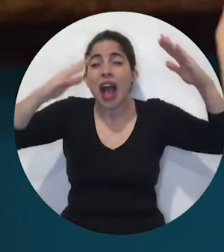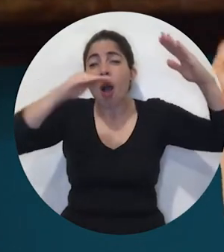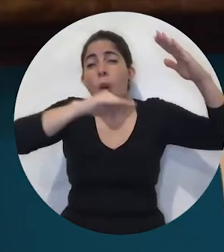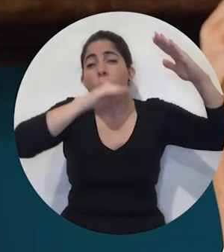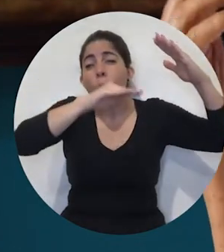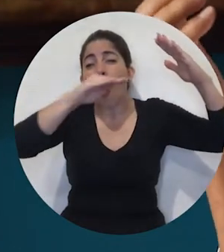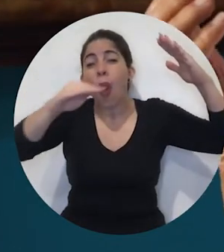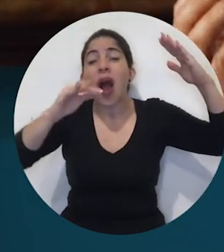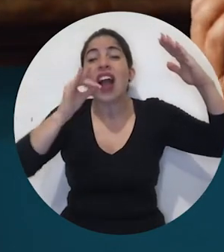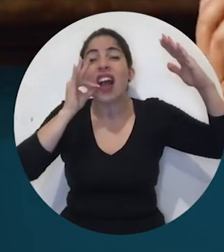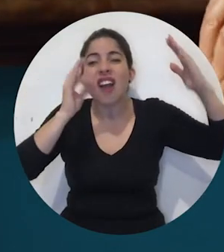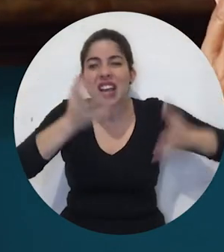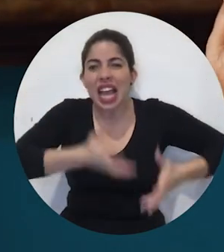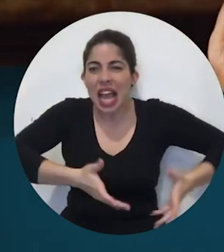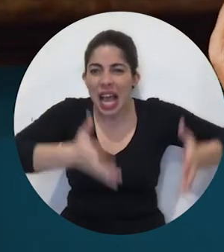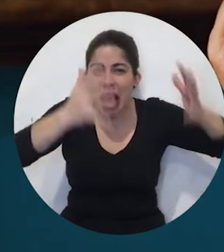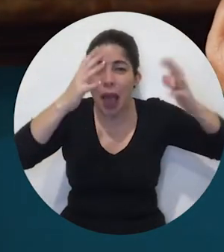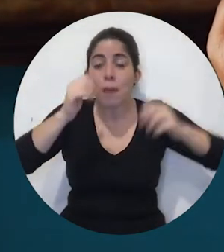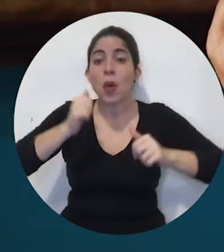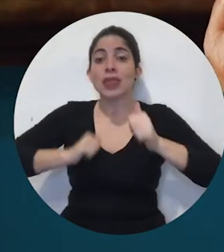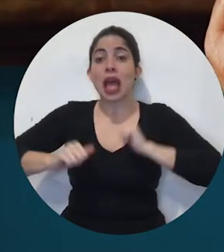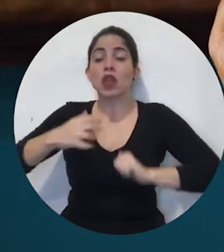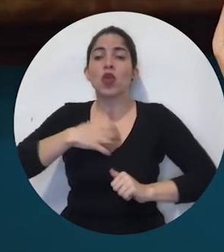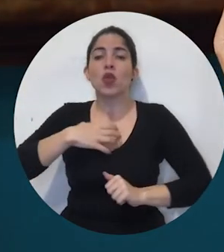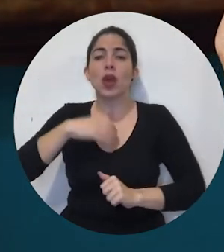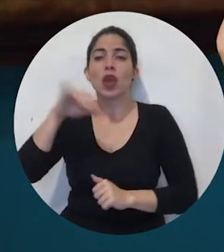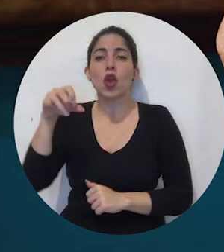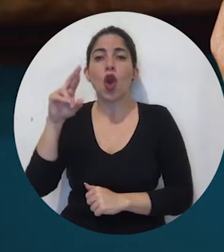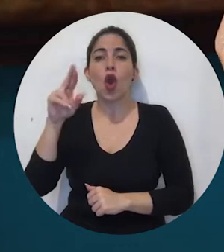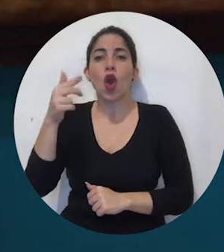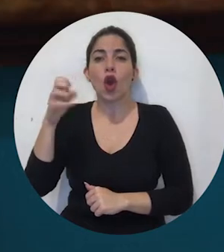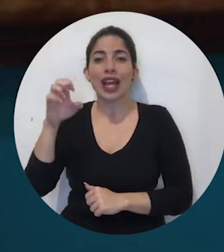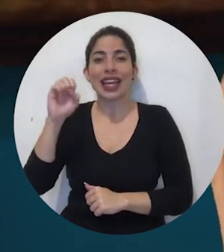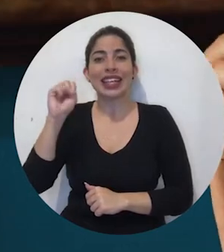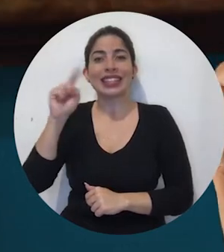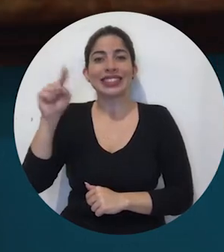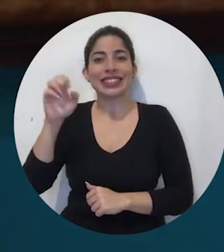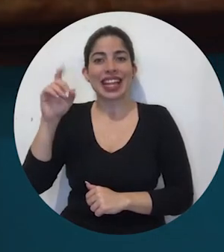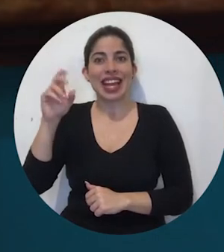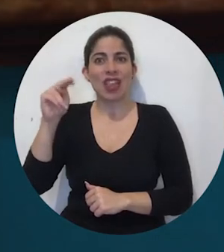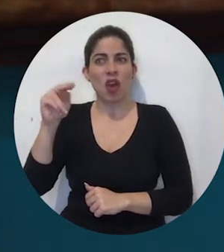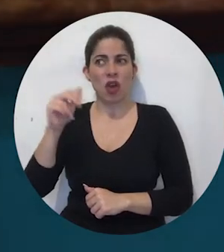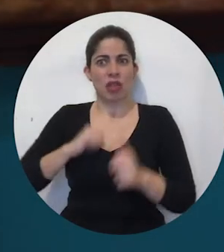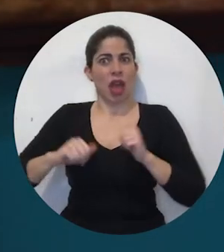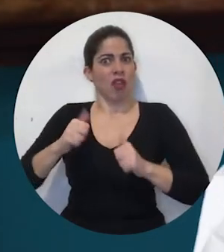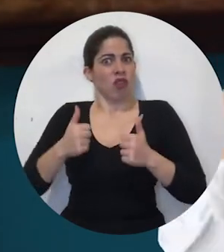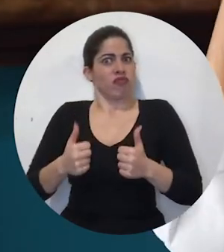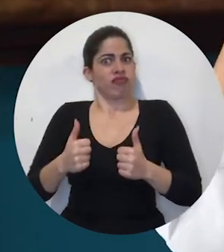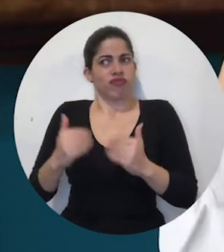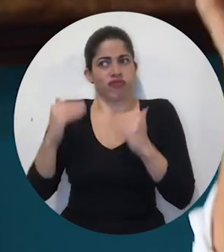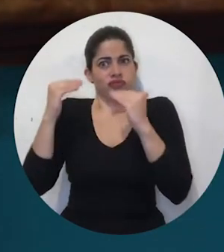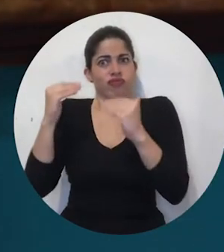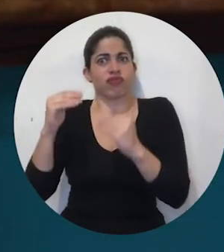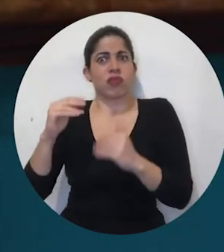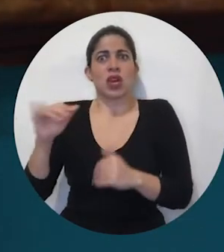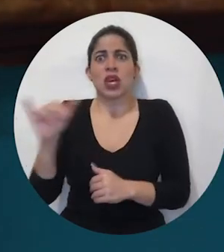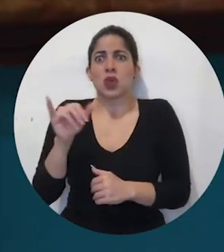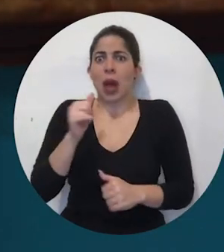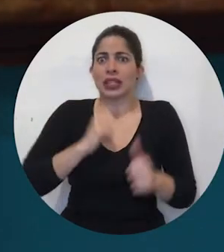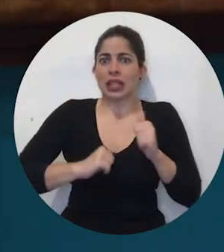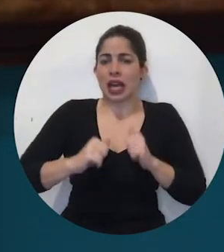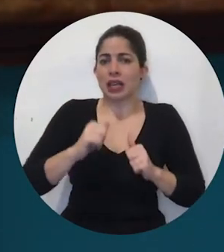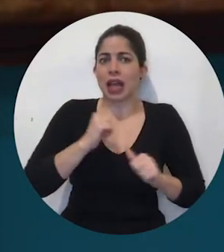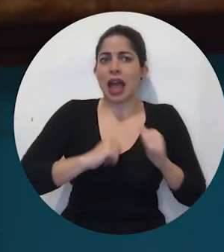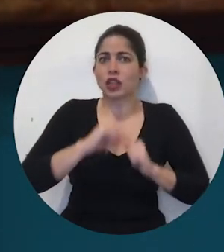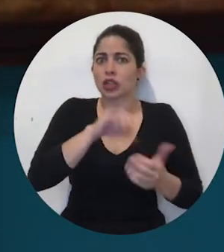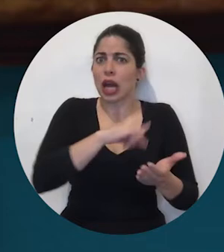todo el beneficio. Y quemaron un teatro que tenía don Jorge Celedón, que con toda la pata, como en los teatros